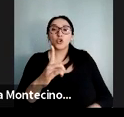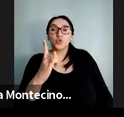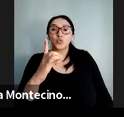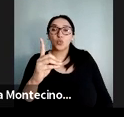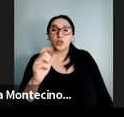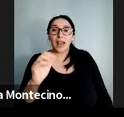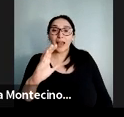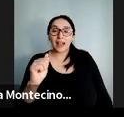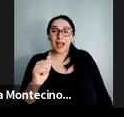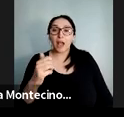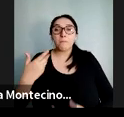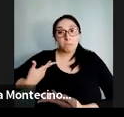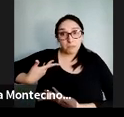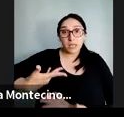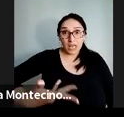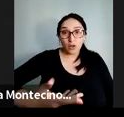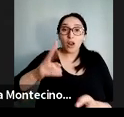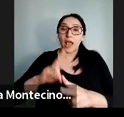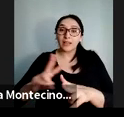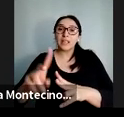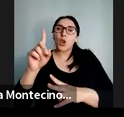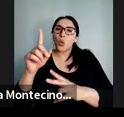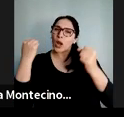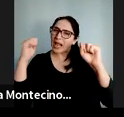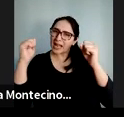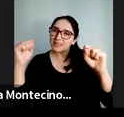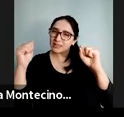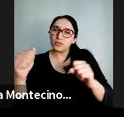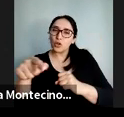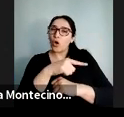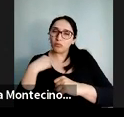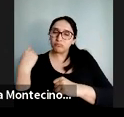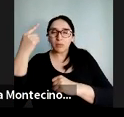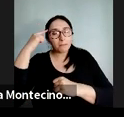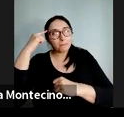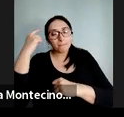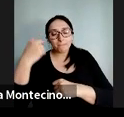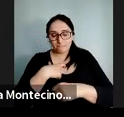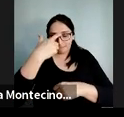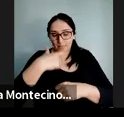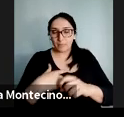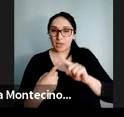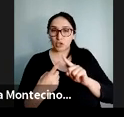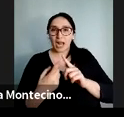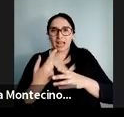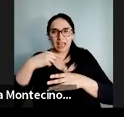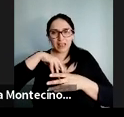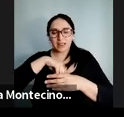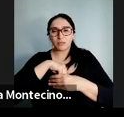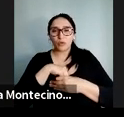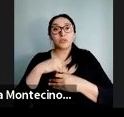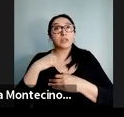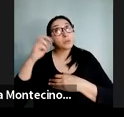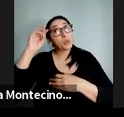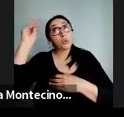invitaron a plantear un ejercicio que nos permita abordar este tema a nivel personal e íntimo, y se me ocurrió la idea de